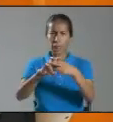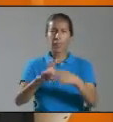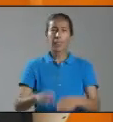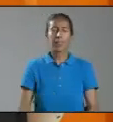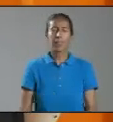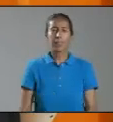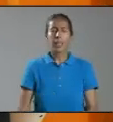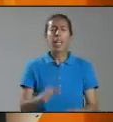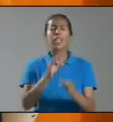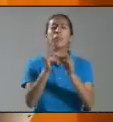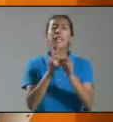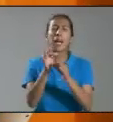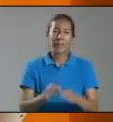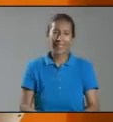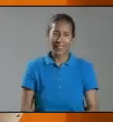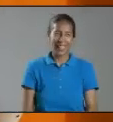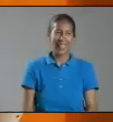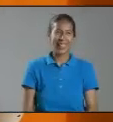explícame.